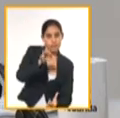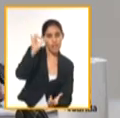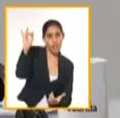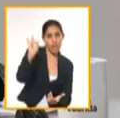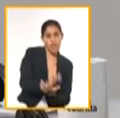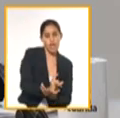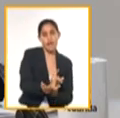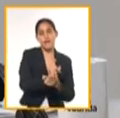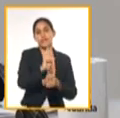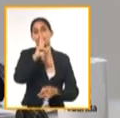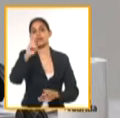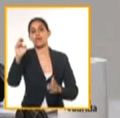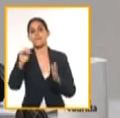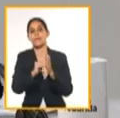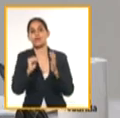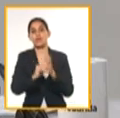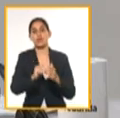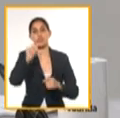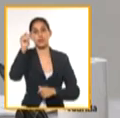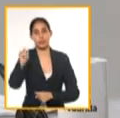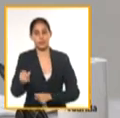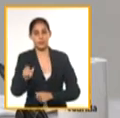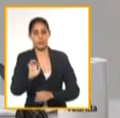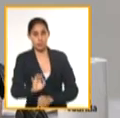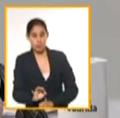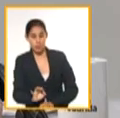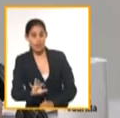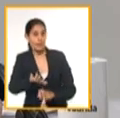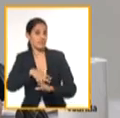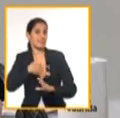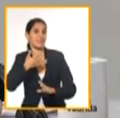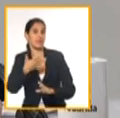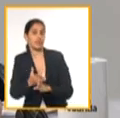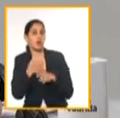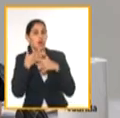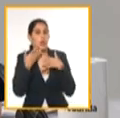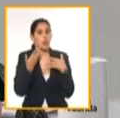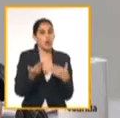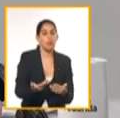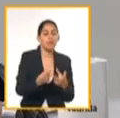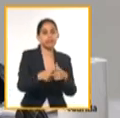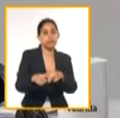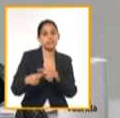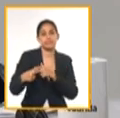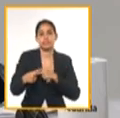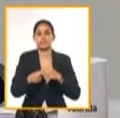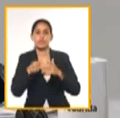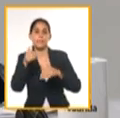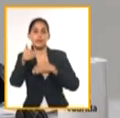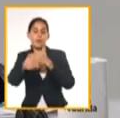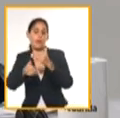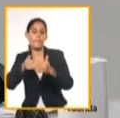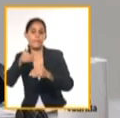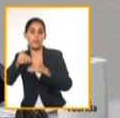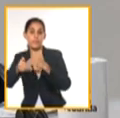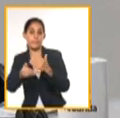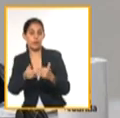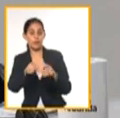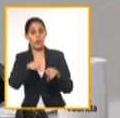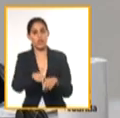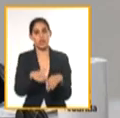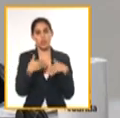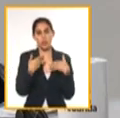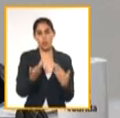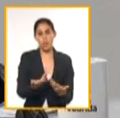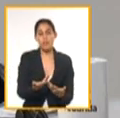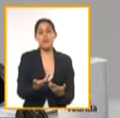millones de toneladas, el amanecer del día 15, el día siguiente. Y ya comenzó una recuperación paulatina con la solución de las